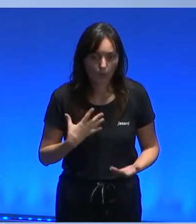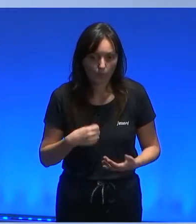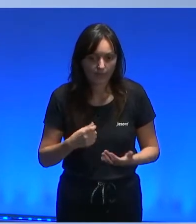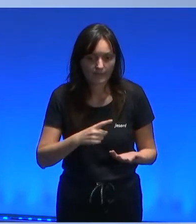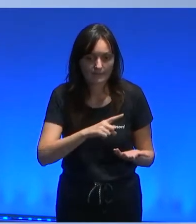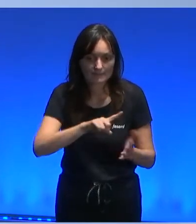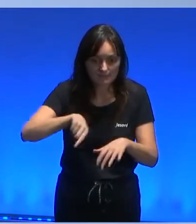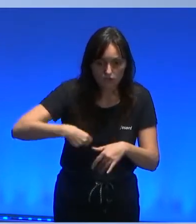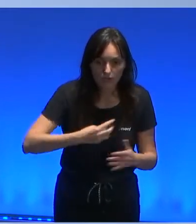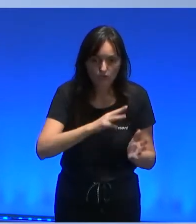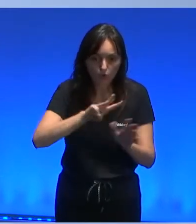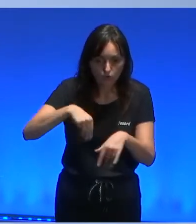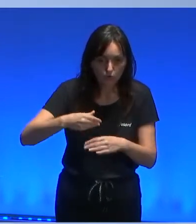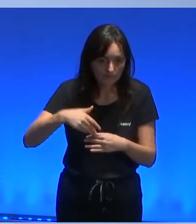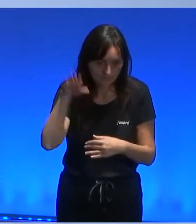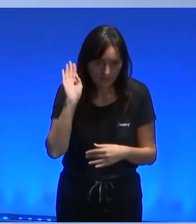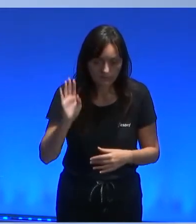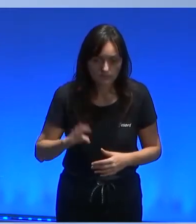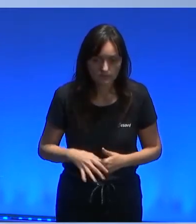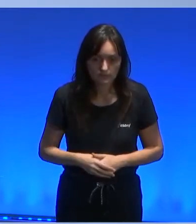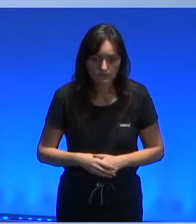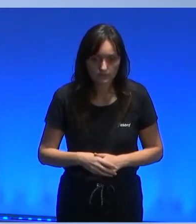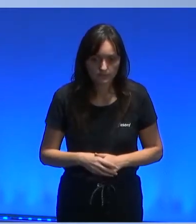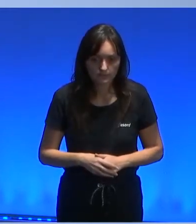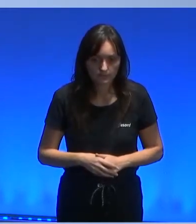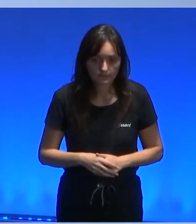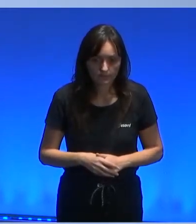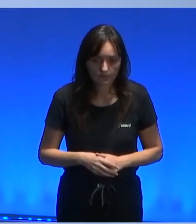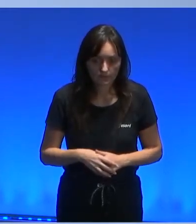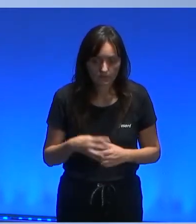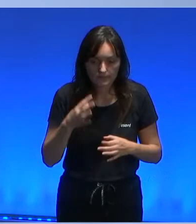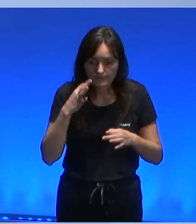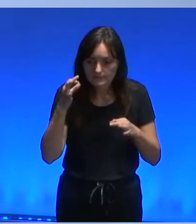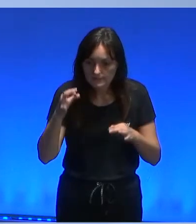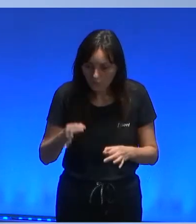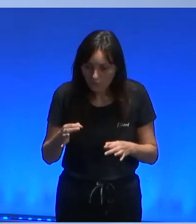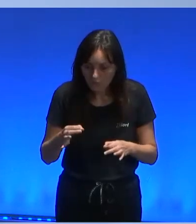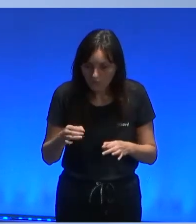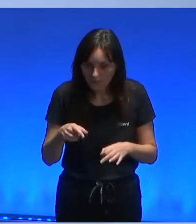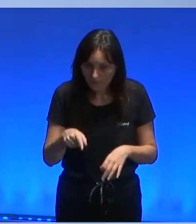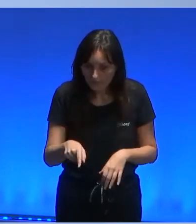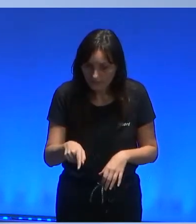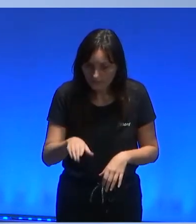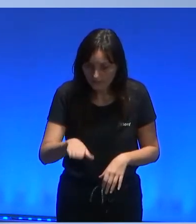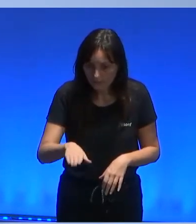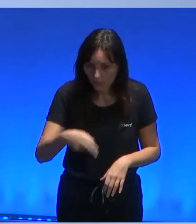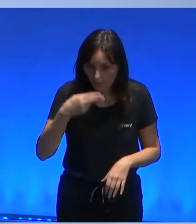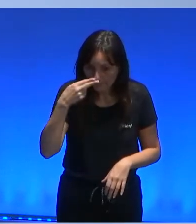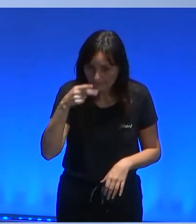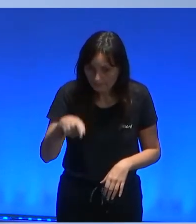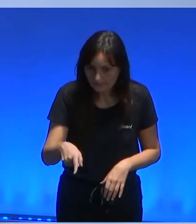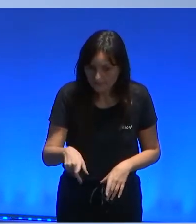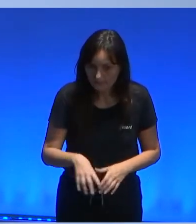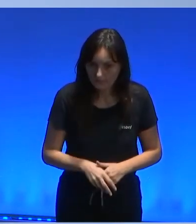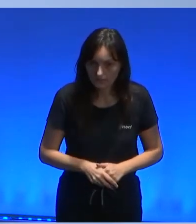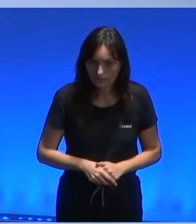6, 8 horas o más. ¿Estamos seguros que esto es el interés superior del